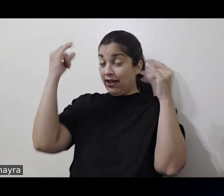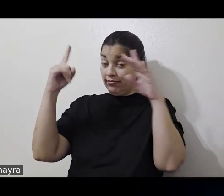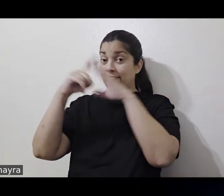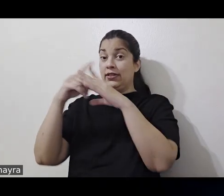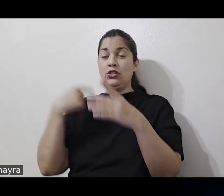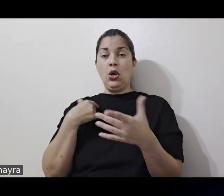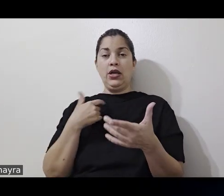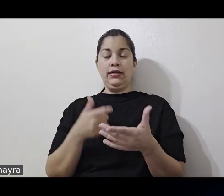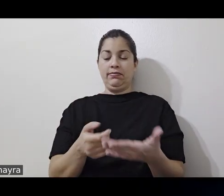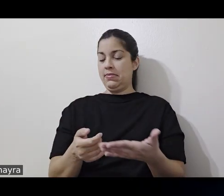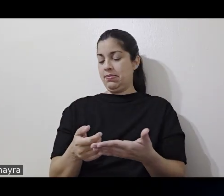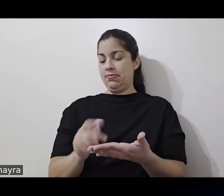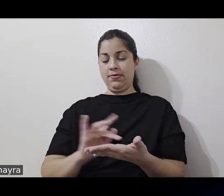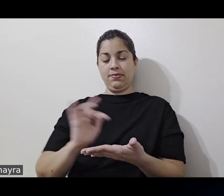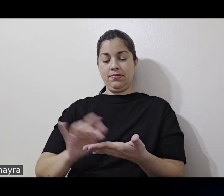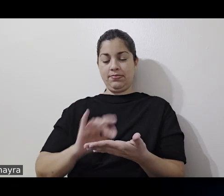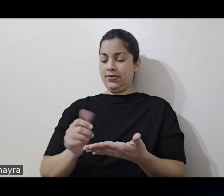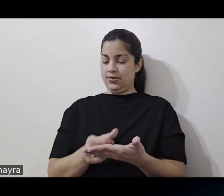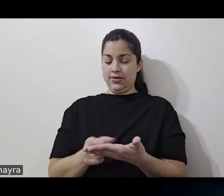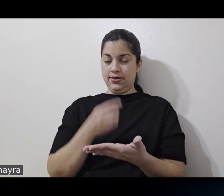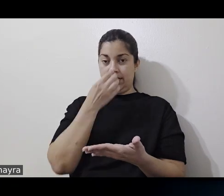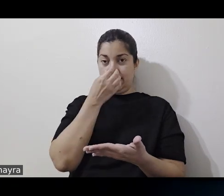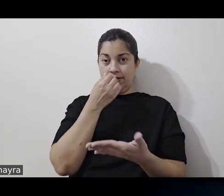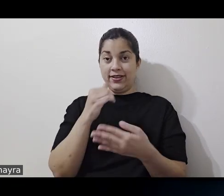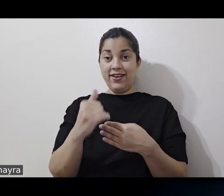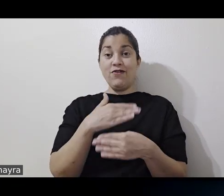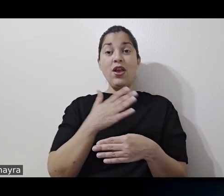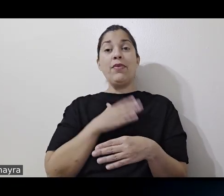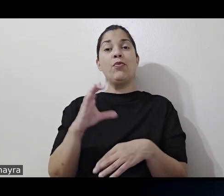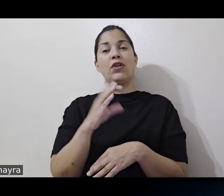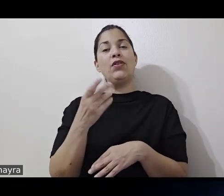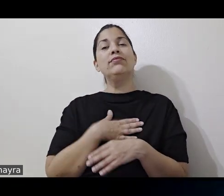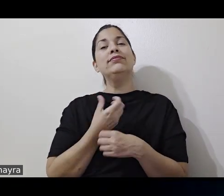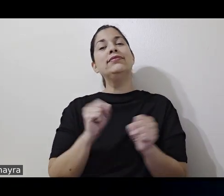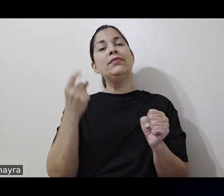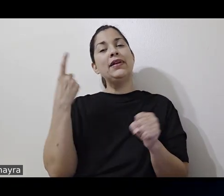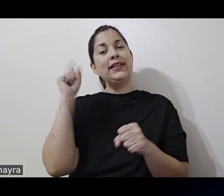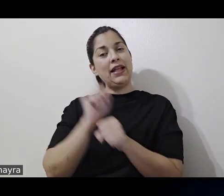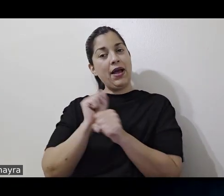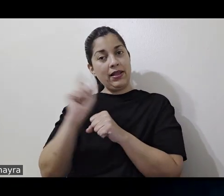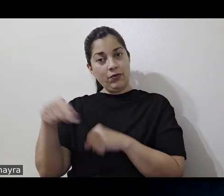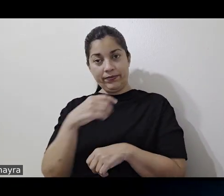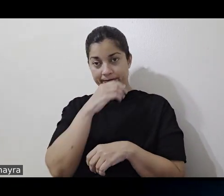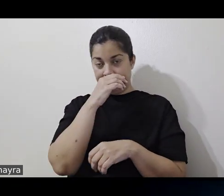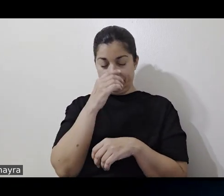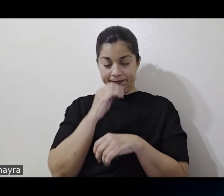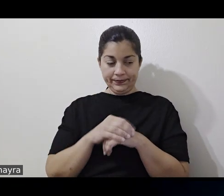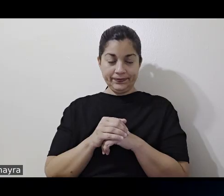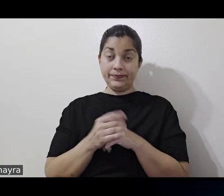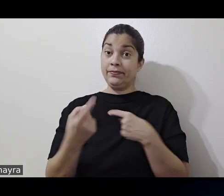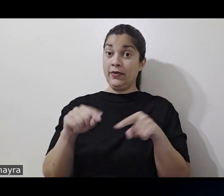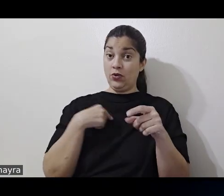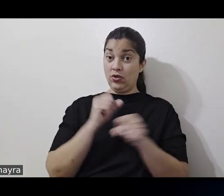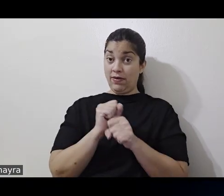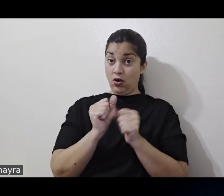con el celular y ahí pego a escribir y me lo envío a la computadora y ahí lo guardo para trabajarlo luego. Cuando estoy trabajando con los